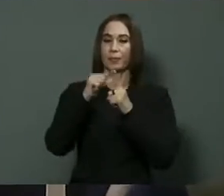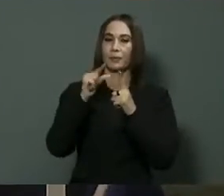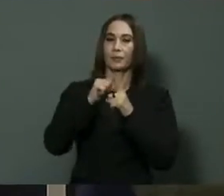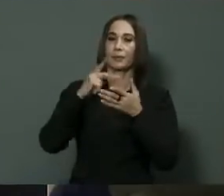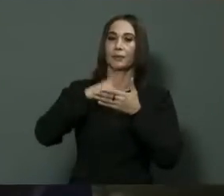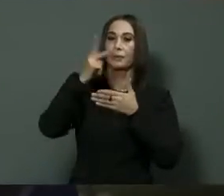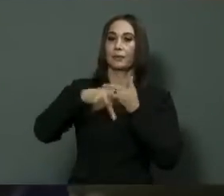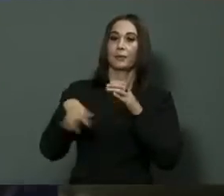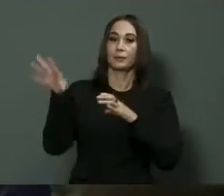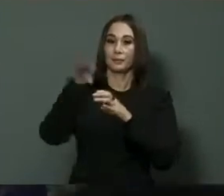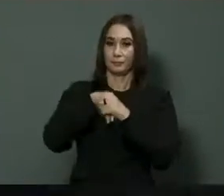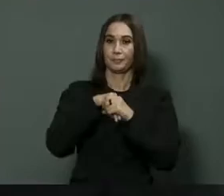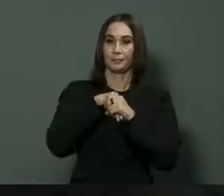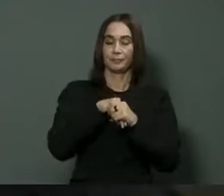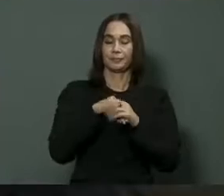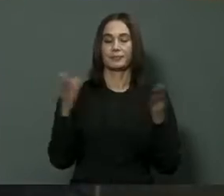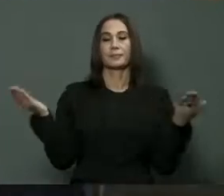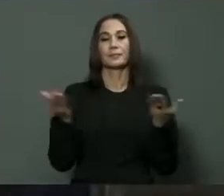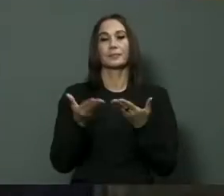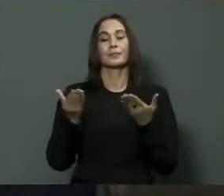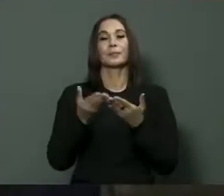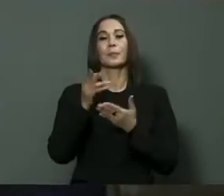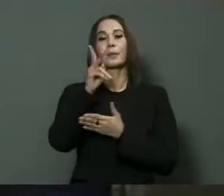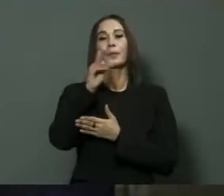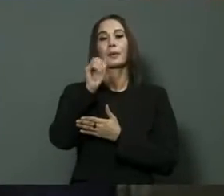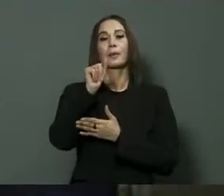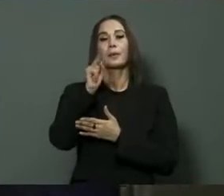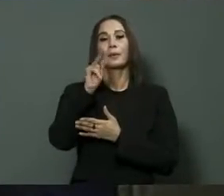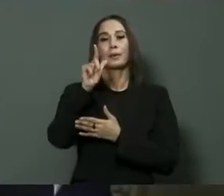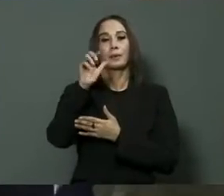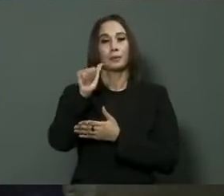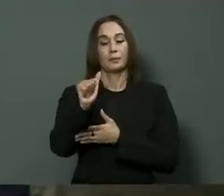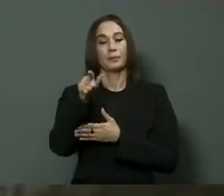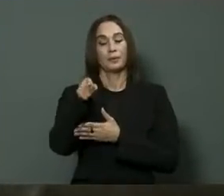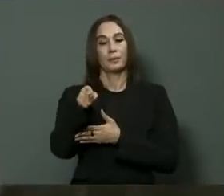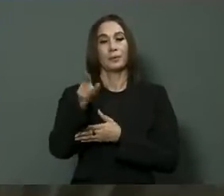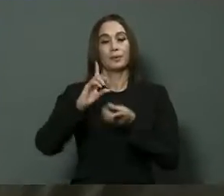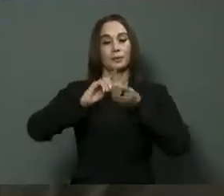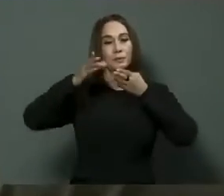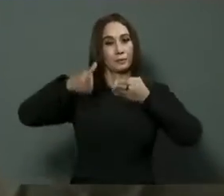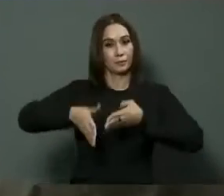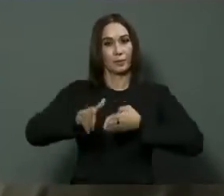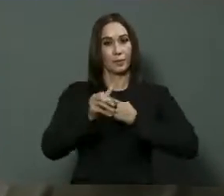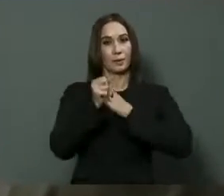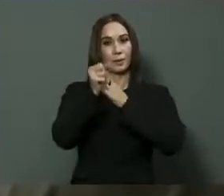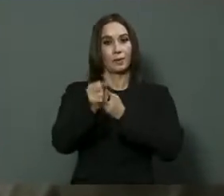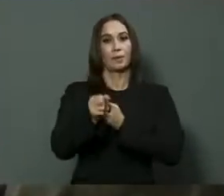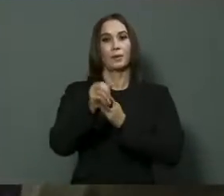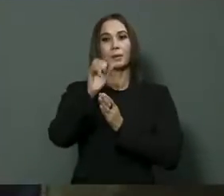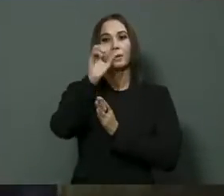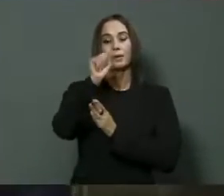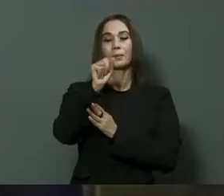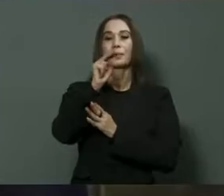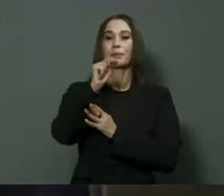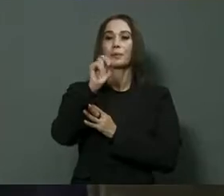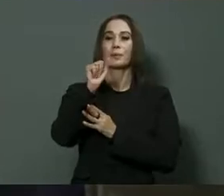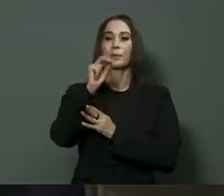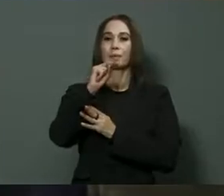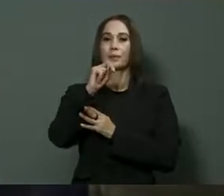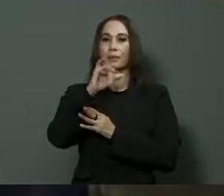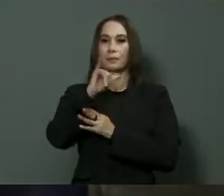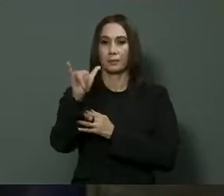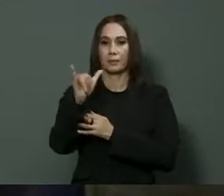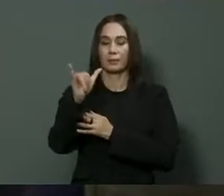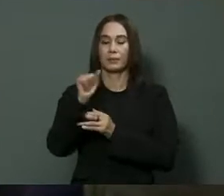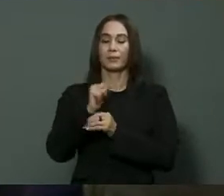es un plan integral. Aquí tenemos a Paula Disla. Paula Disla es directora ejecutiva de CONANI, el Consejo Nacional de